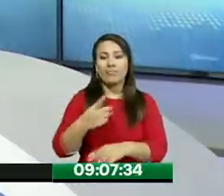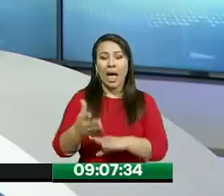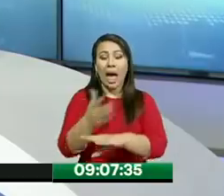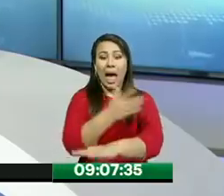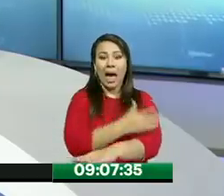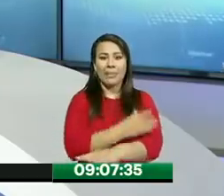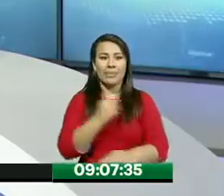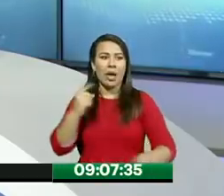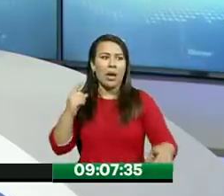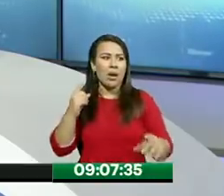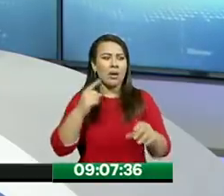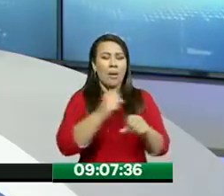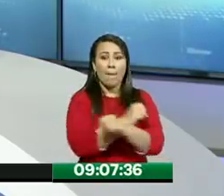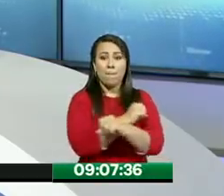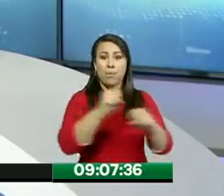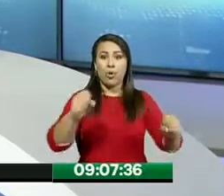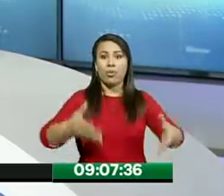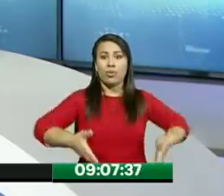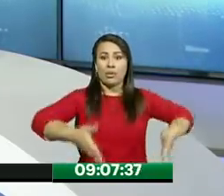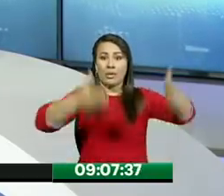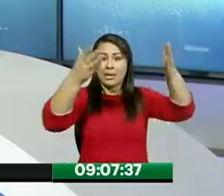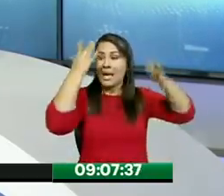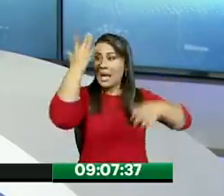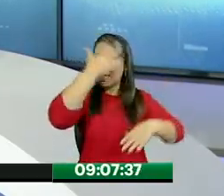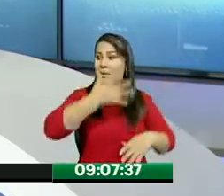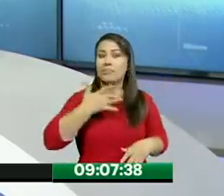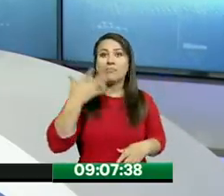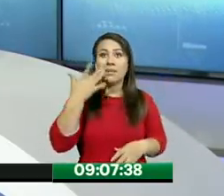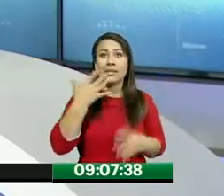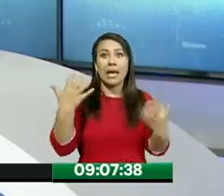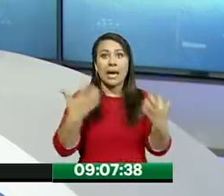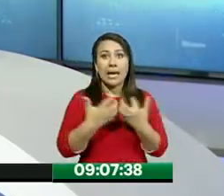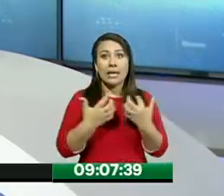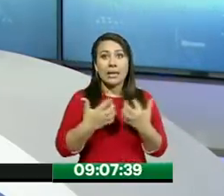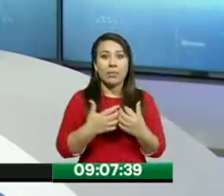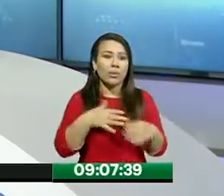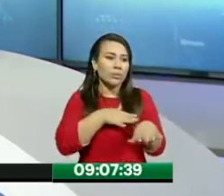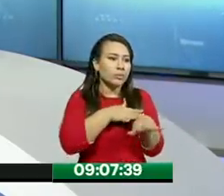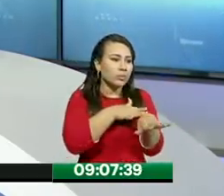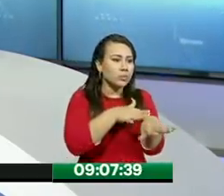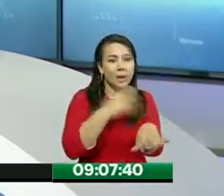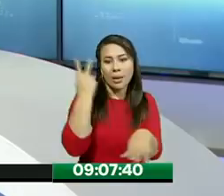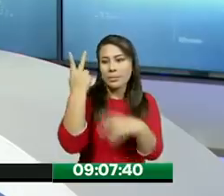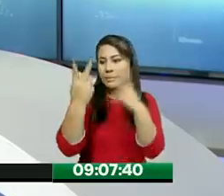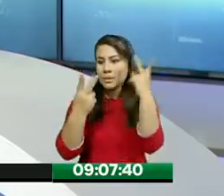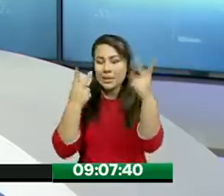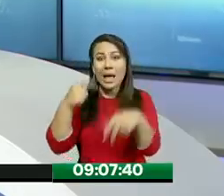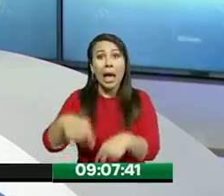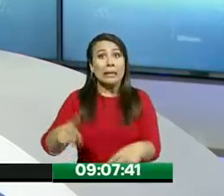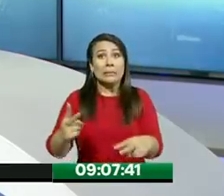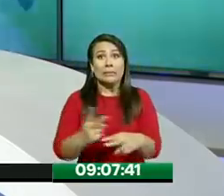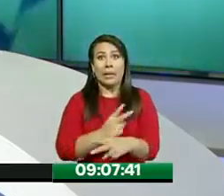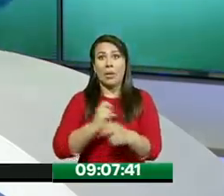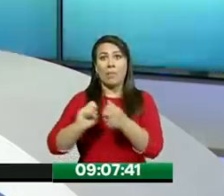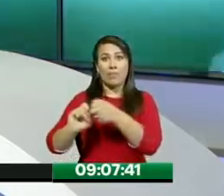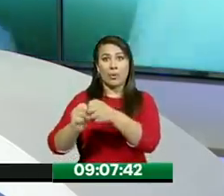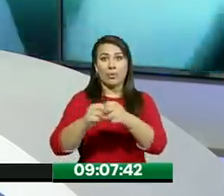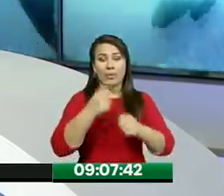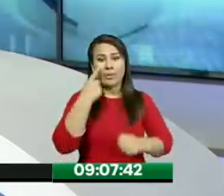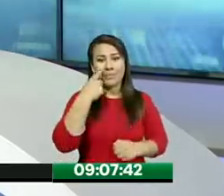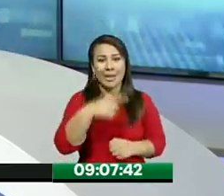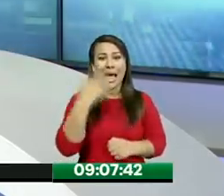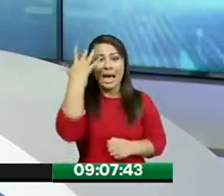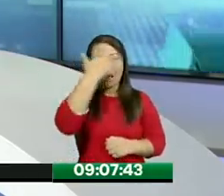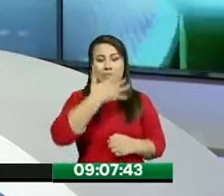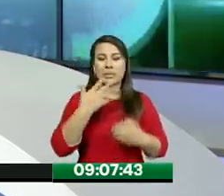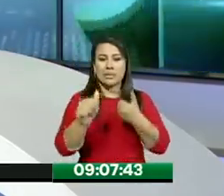fue lo que pasó justamente. La paciente lastimosamente ha fallecido ya fuera de la casa de salud, ya a pesar de la